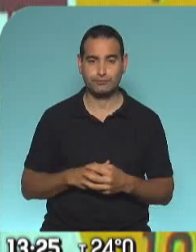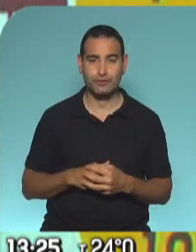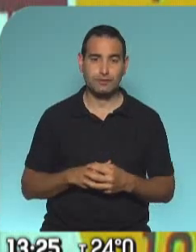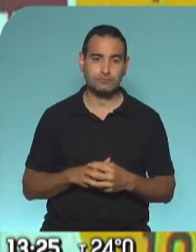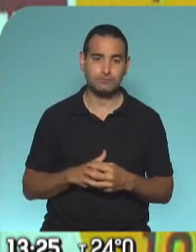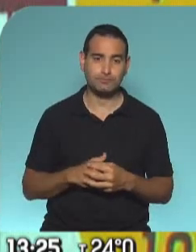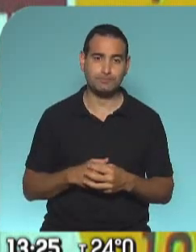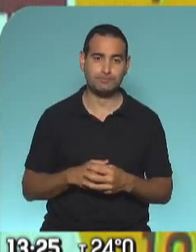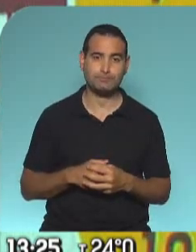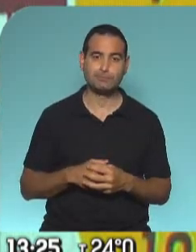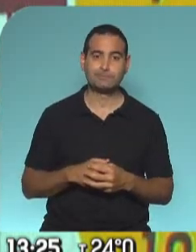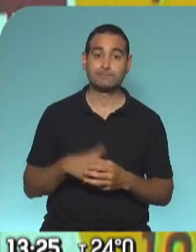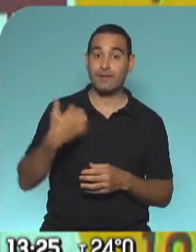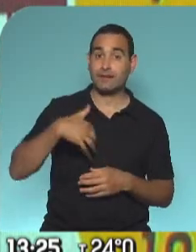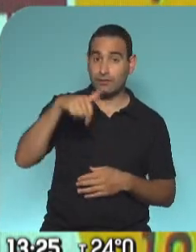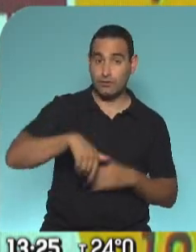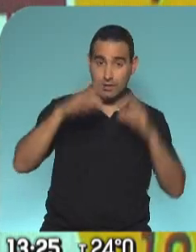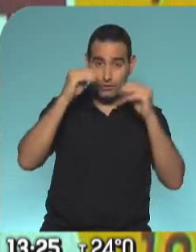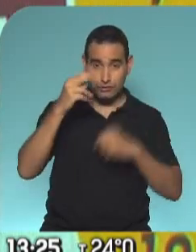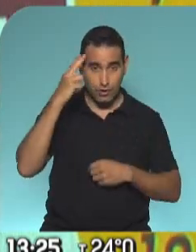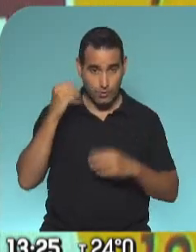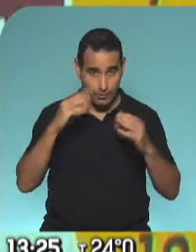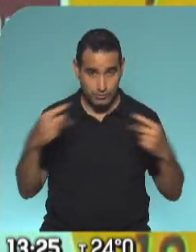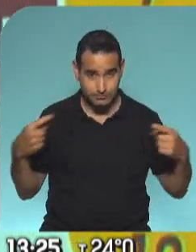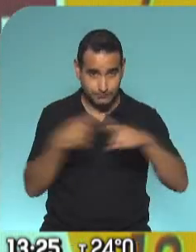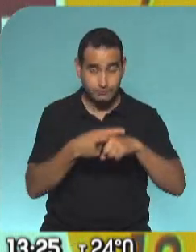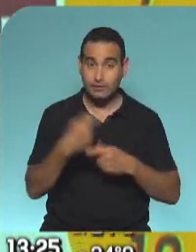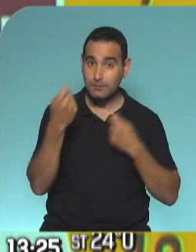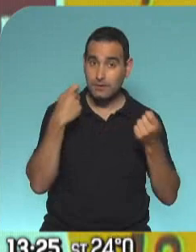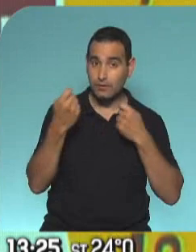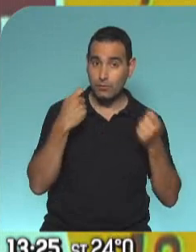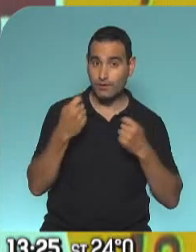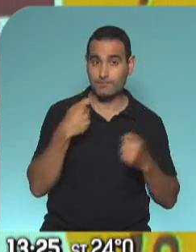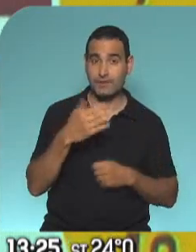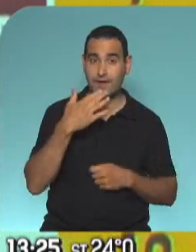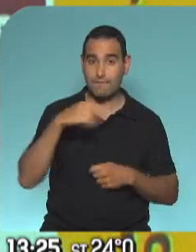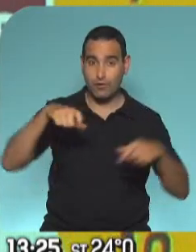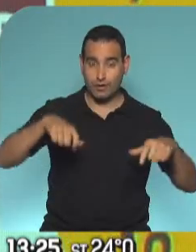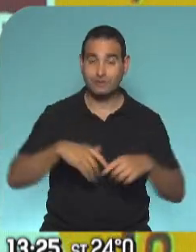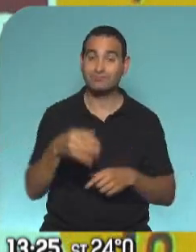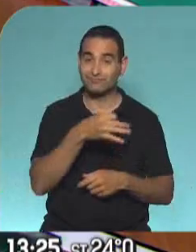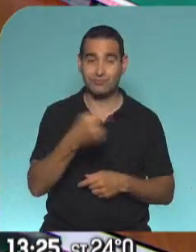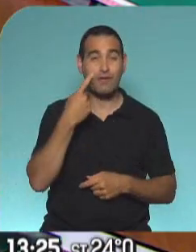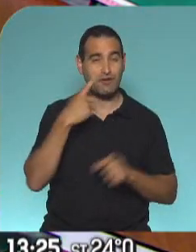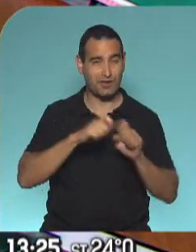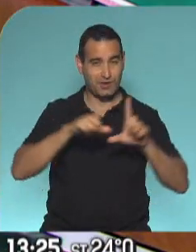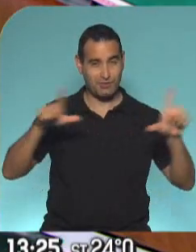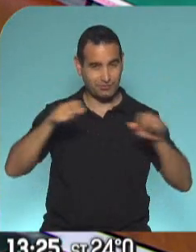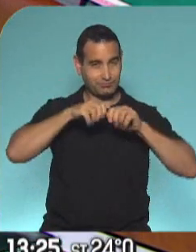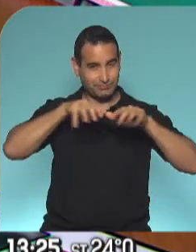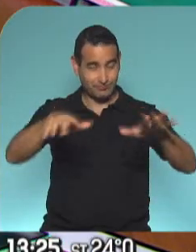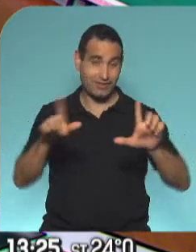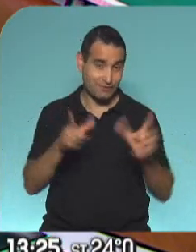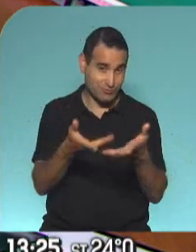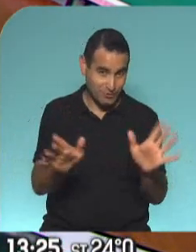buscando seguir con puntaje ideal. Argentina esta noche, 21 horas, Maxi, enfrenta a Paraguay en la Bombonera. Y en vivo y en directo para todo el país por la